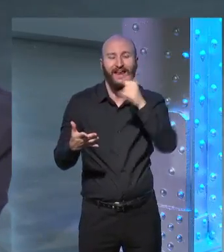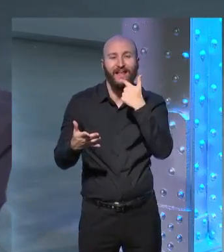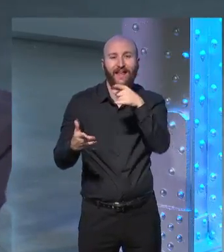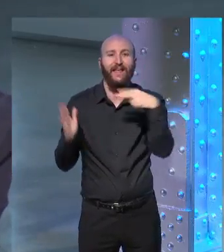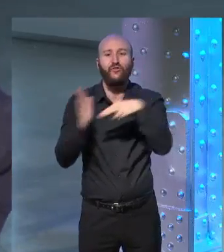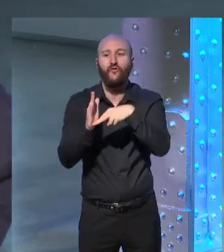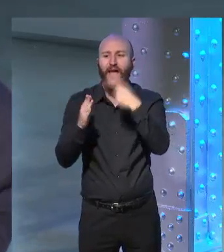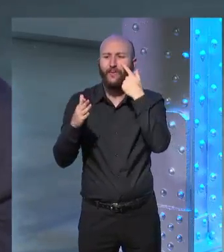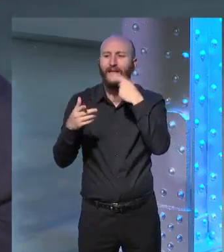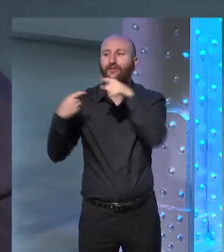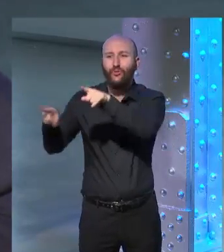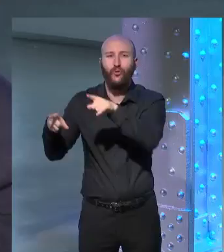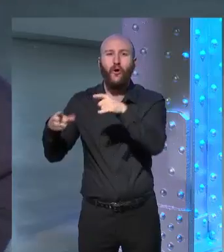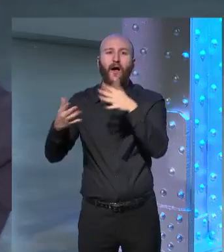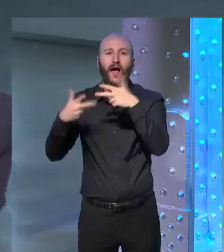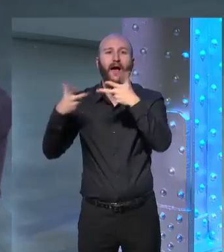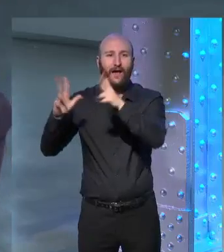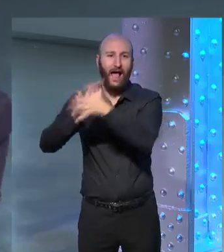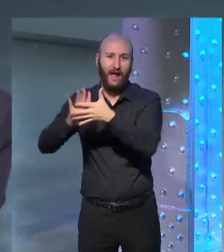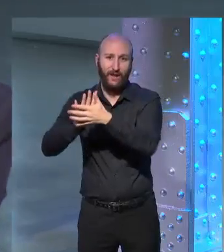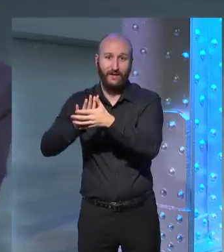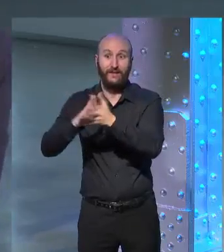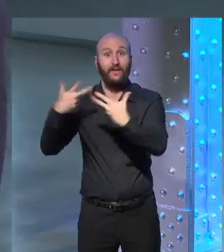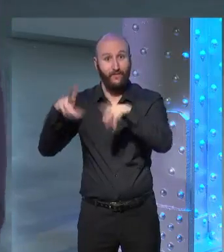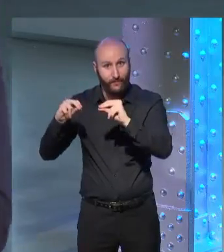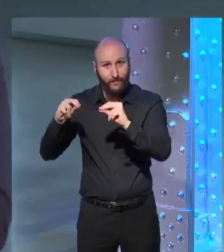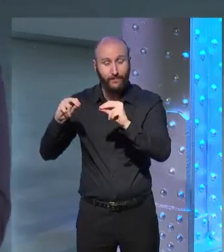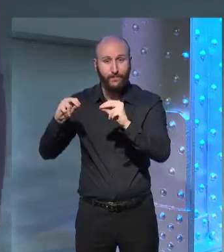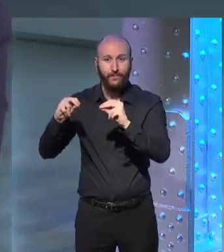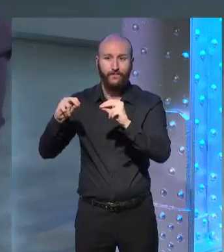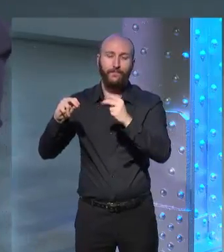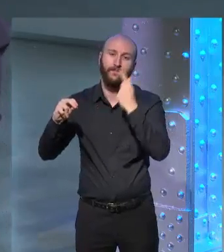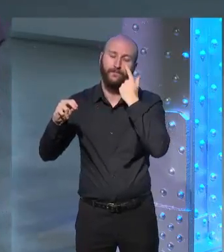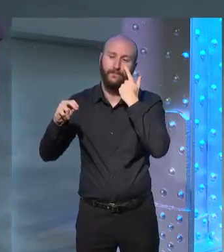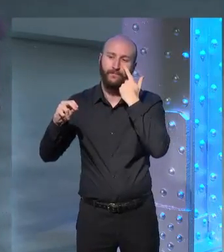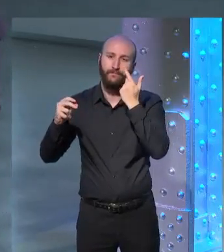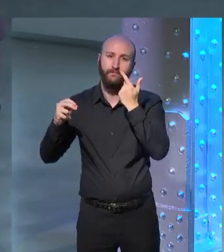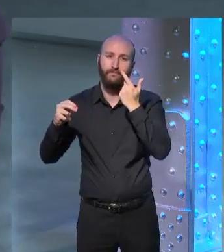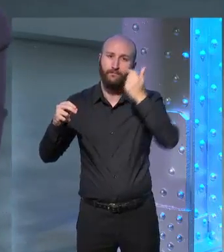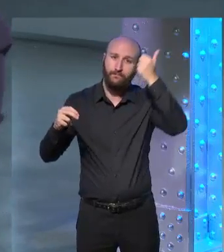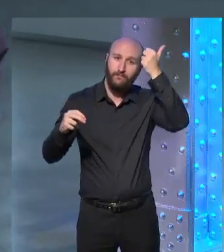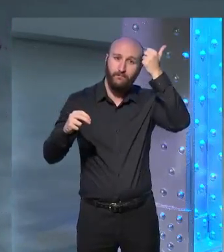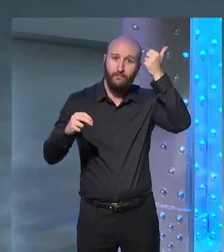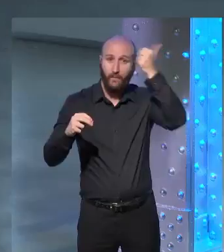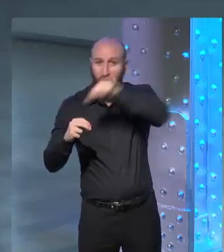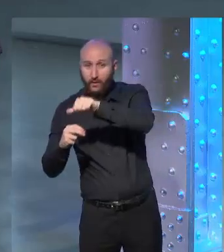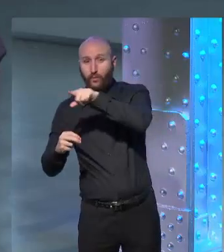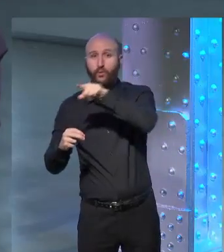organizado todo, vamos a dejarla hablar, y luego hacemos ya una ronda de aquí el caballero, si te parece, la tuya y la